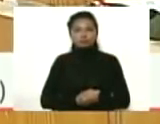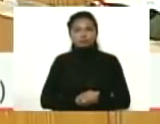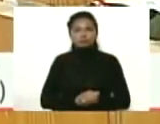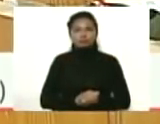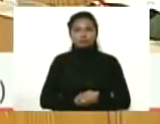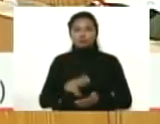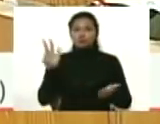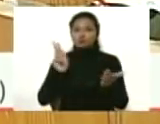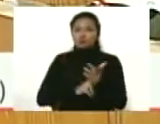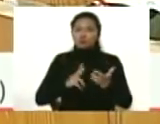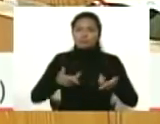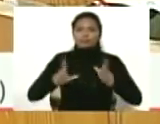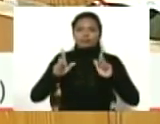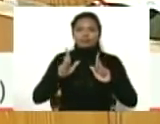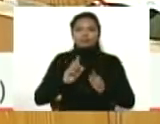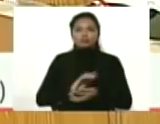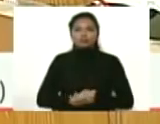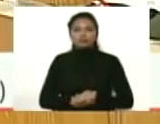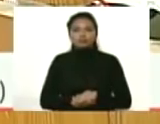¡Cúmplase!